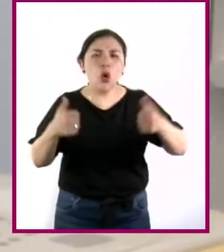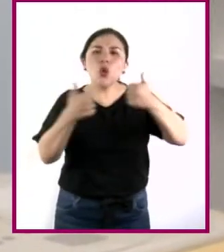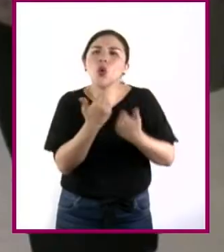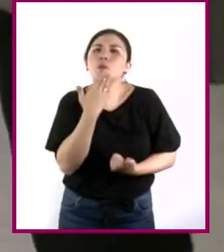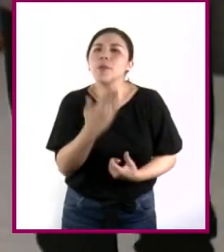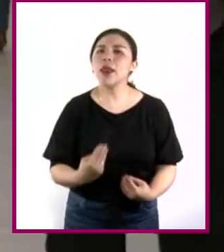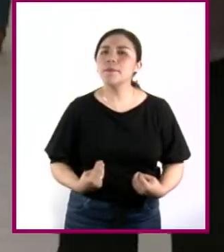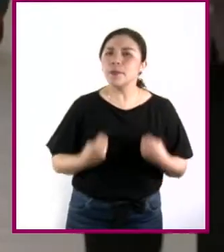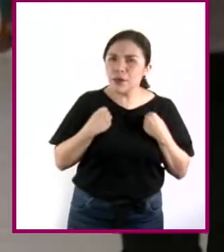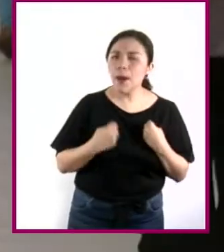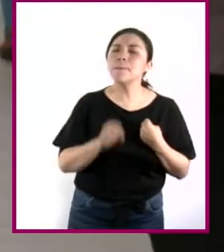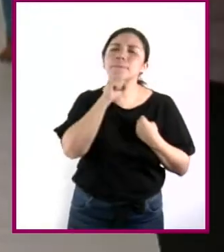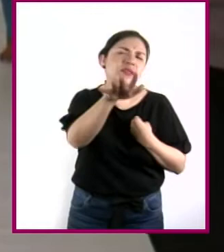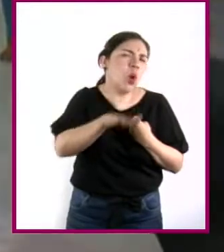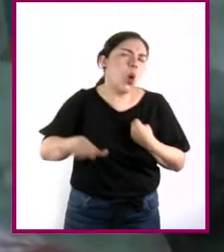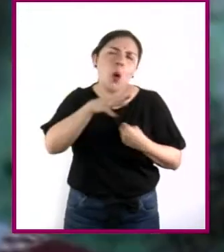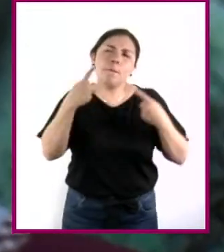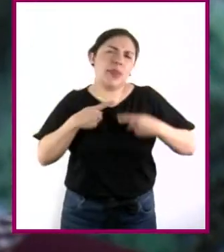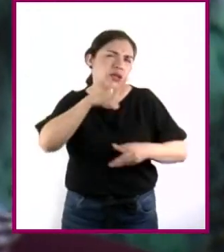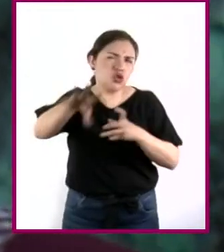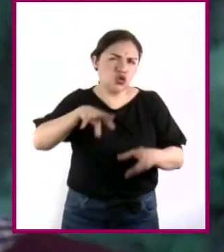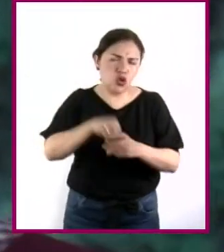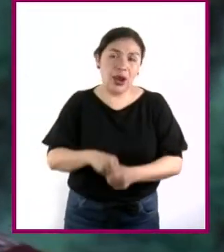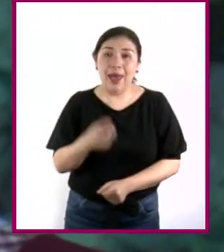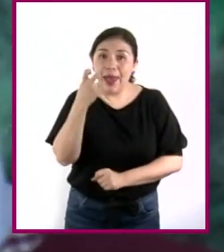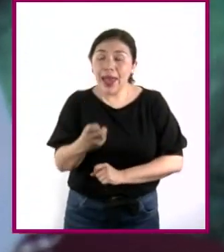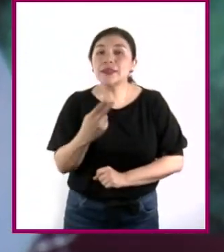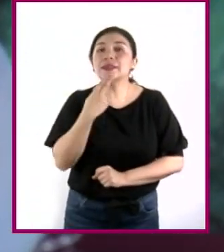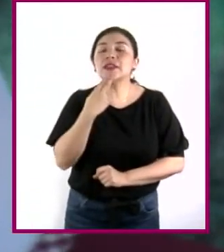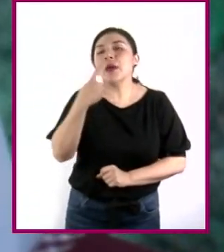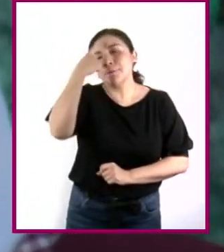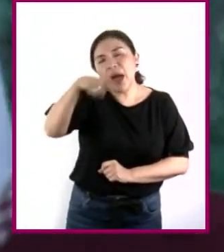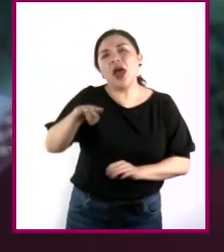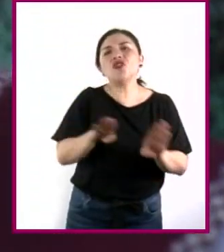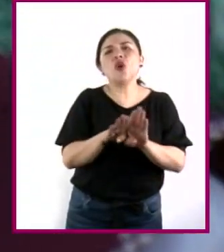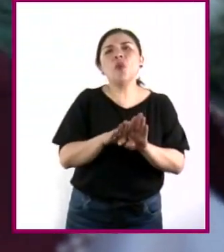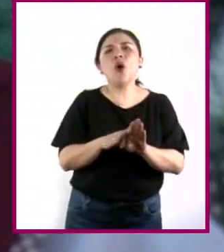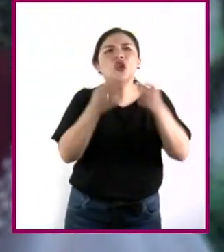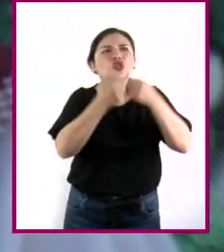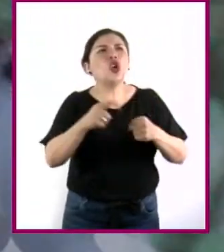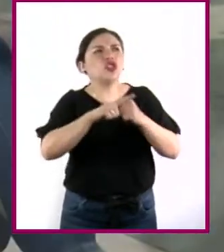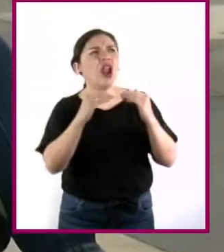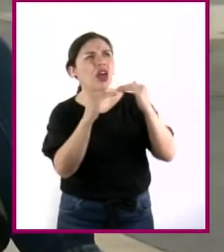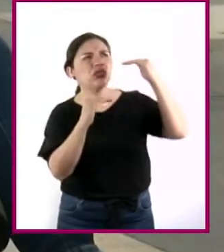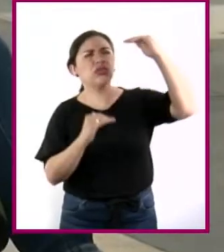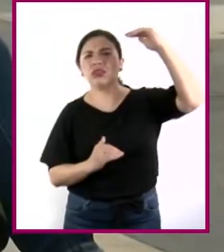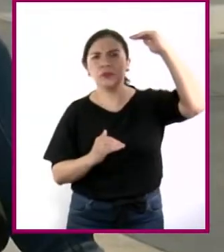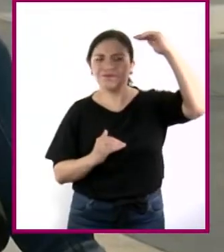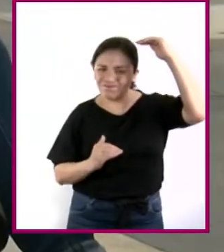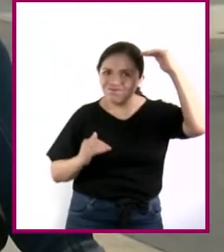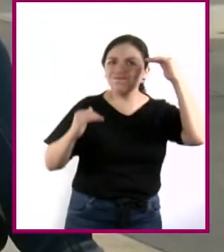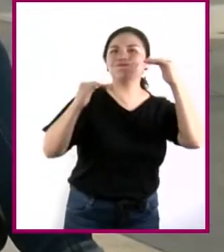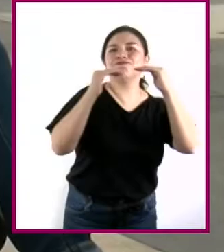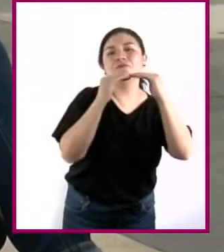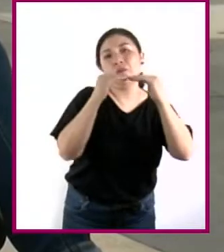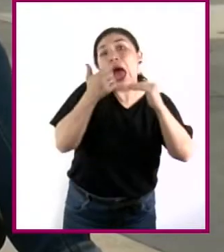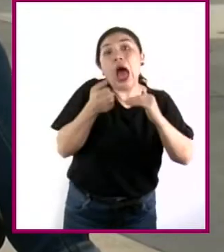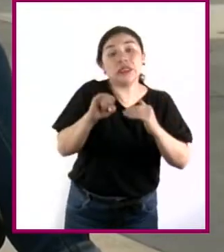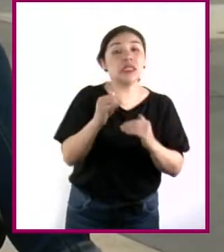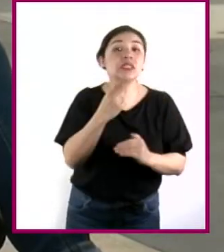pero también de la población en su conjunto. Con esto se trata de reducir las diferencias sociales que ocasiona el funcionamiento del